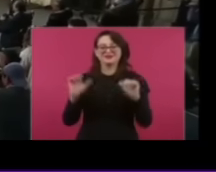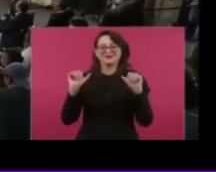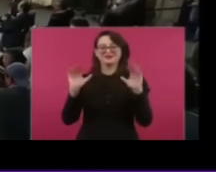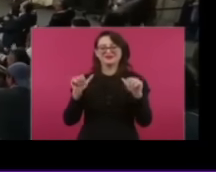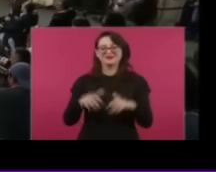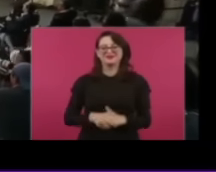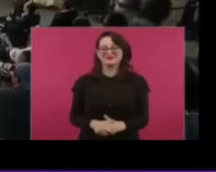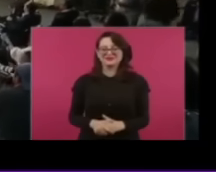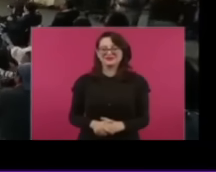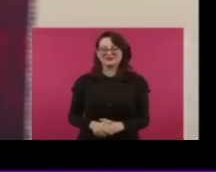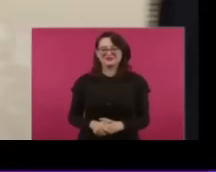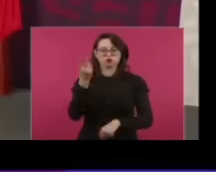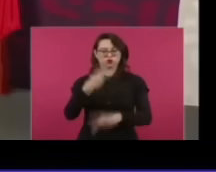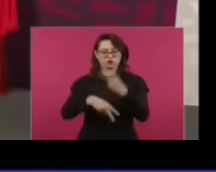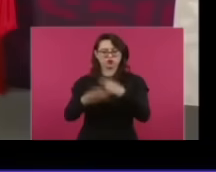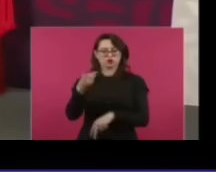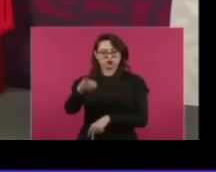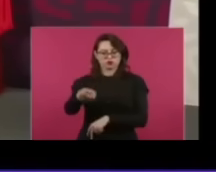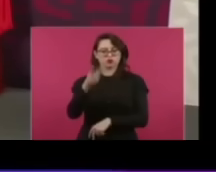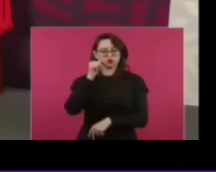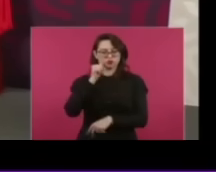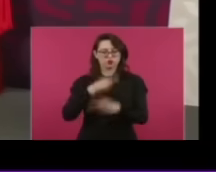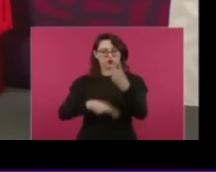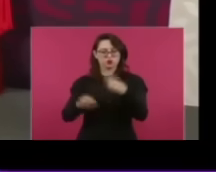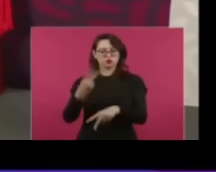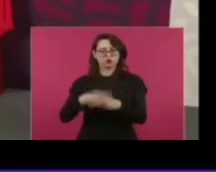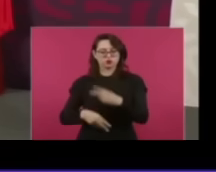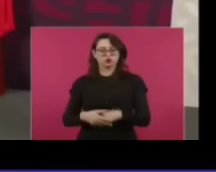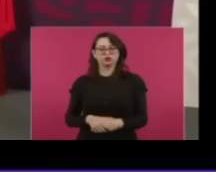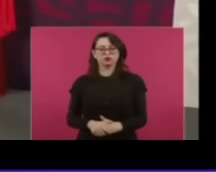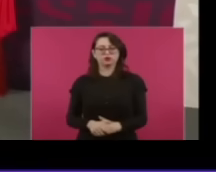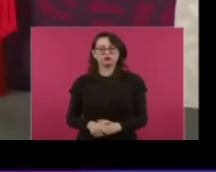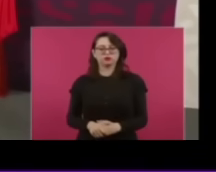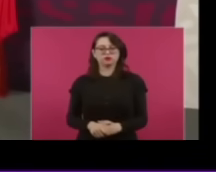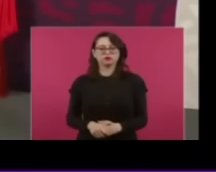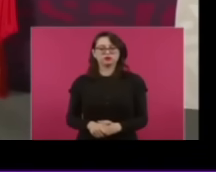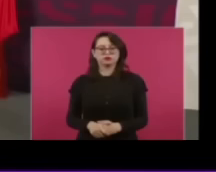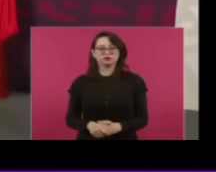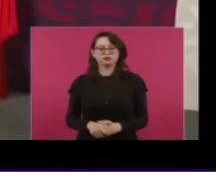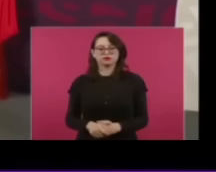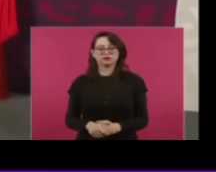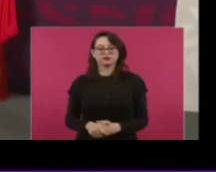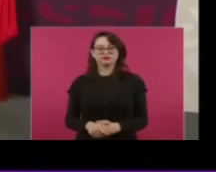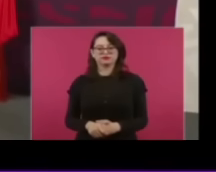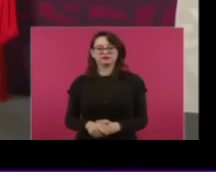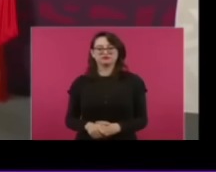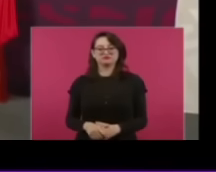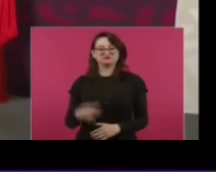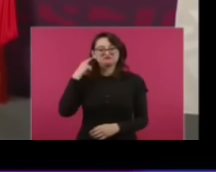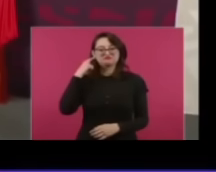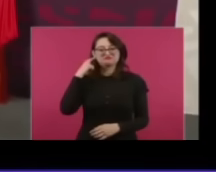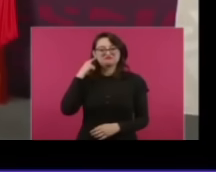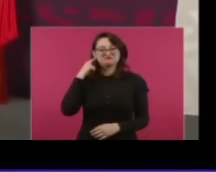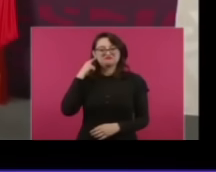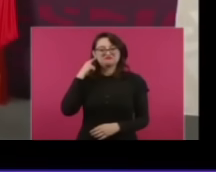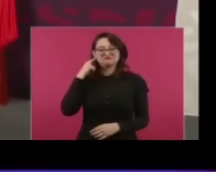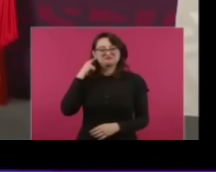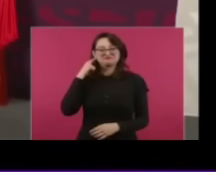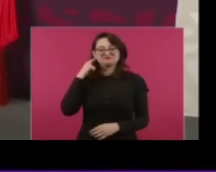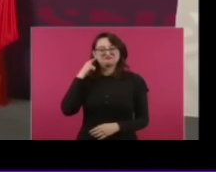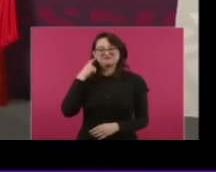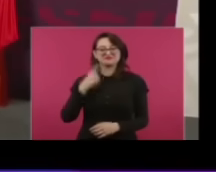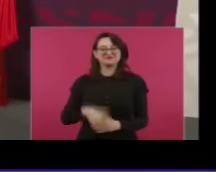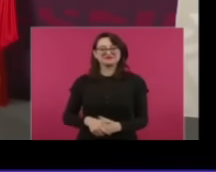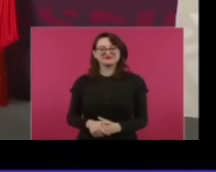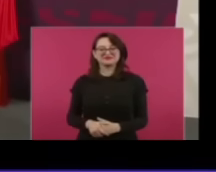con el audio original en la mañanera y el presidente en ningún momento se burló. Es más,